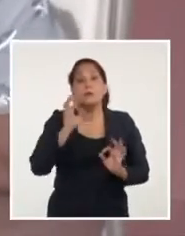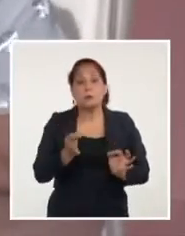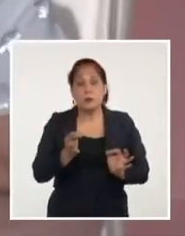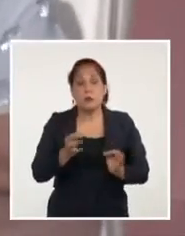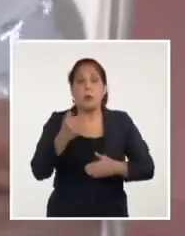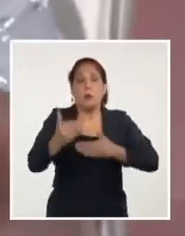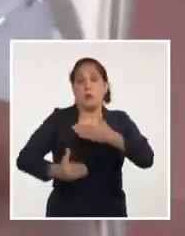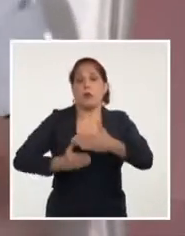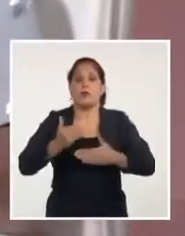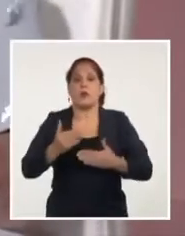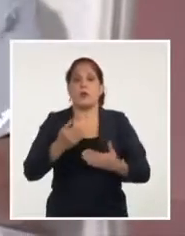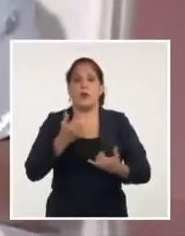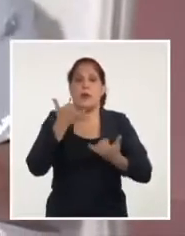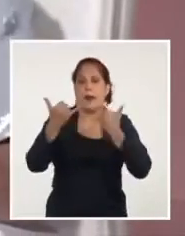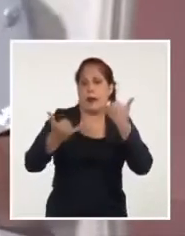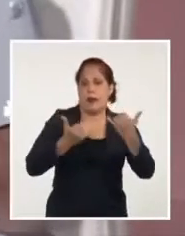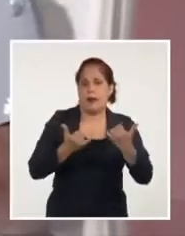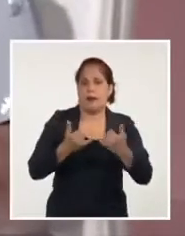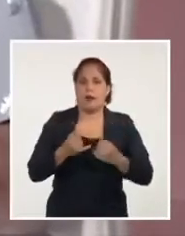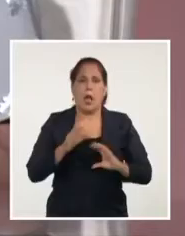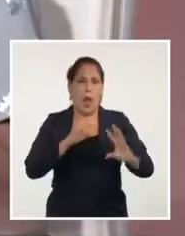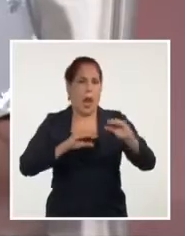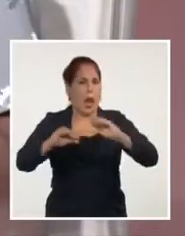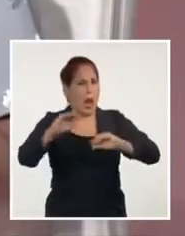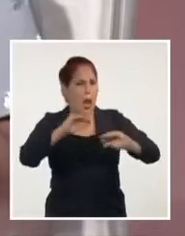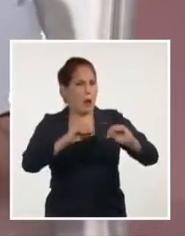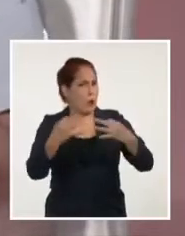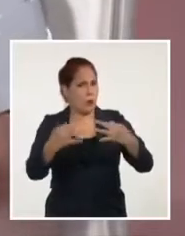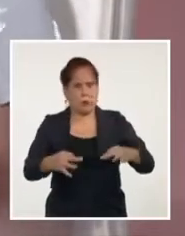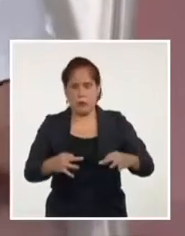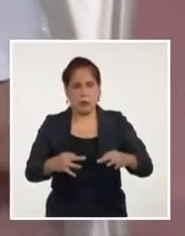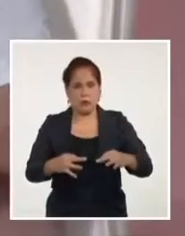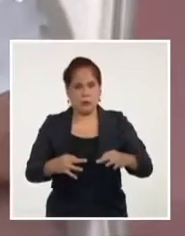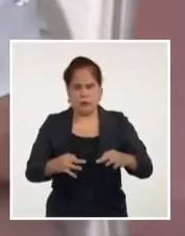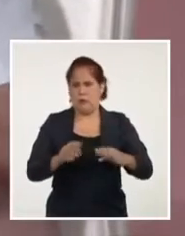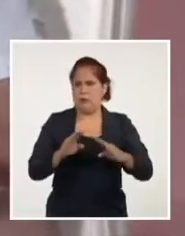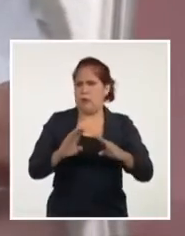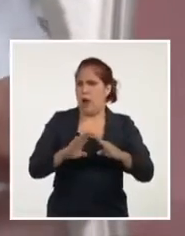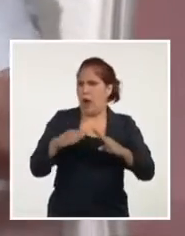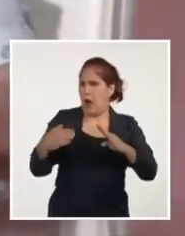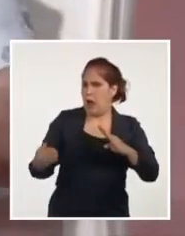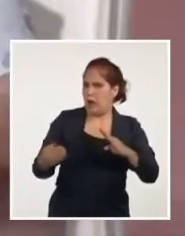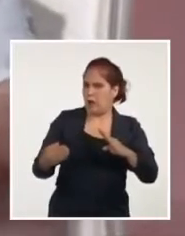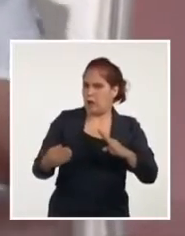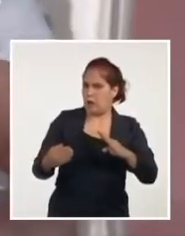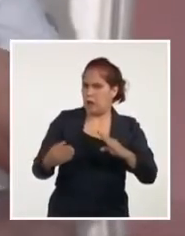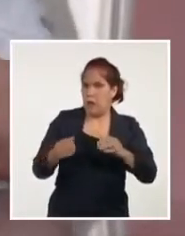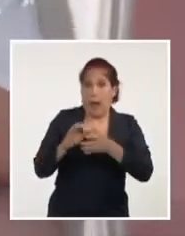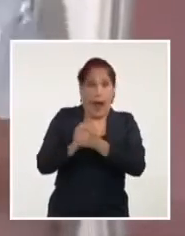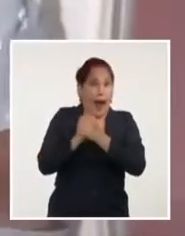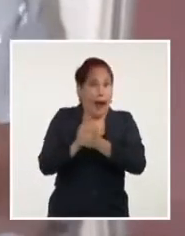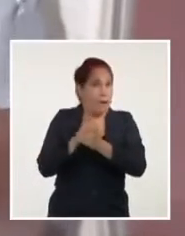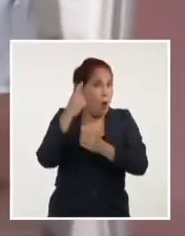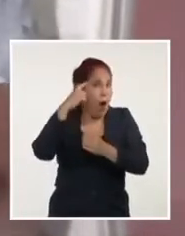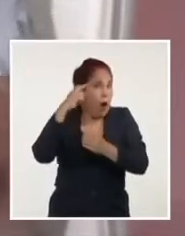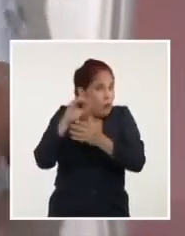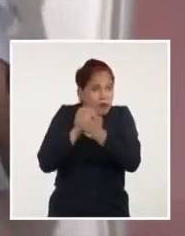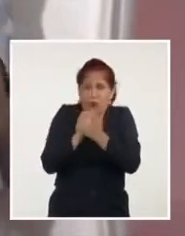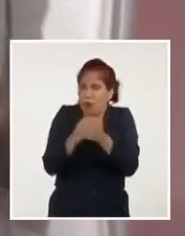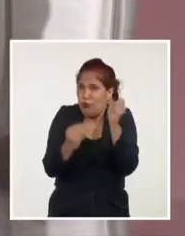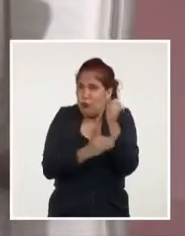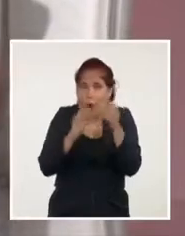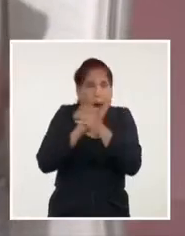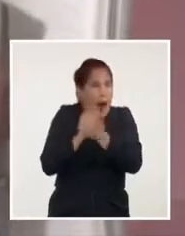procesos comunicativos, yo no puedo permitir que me fracture una amistad de años, que me fracture